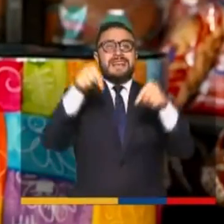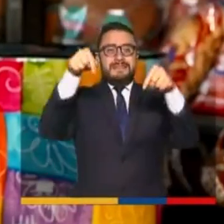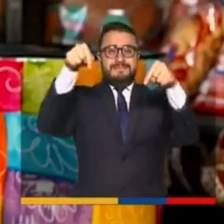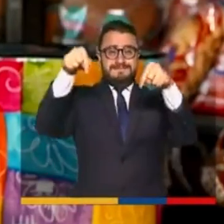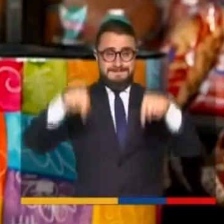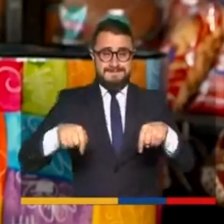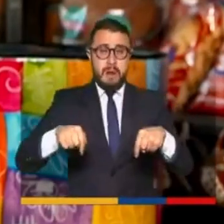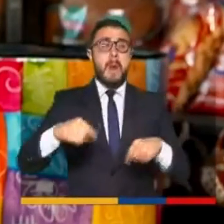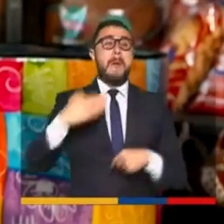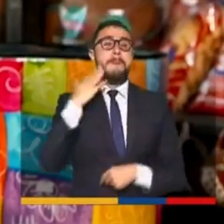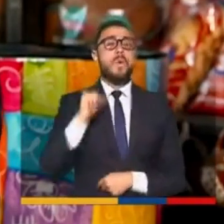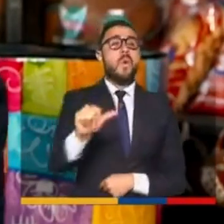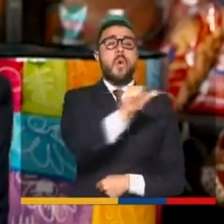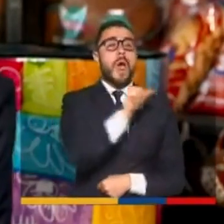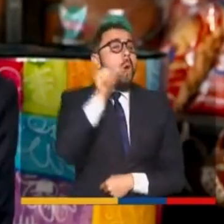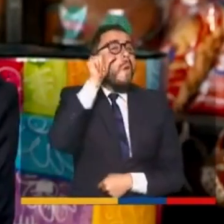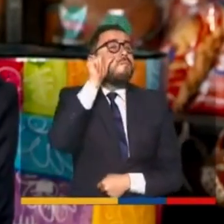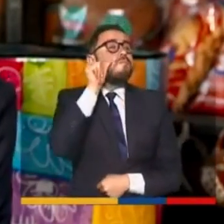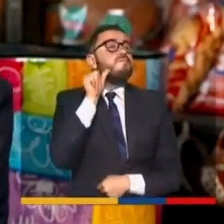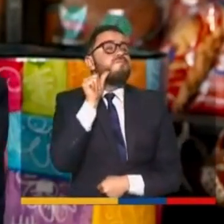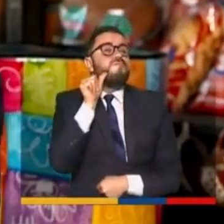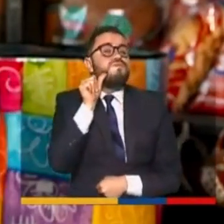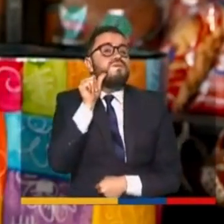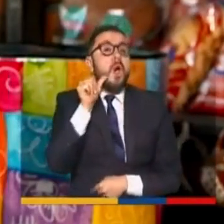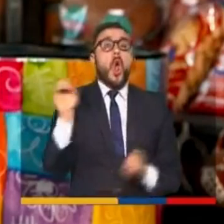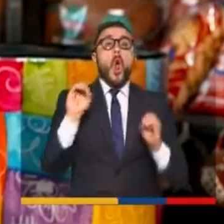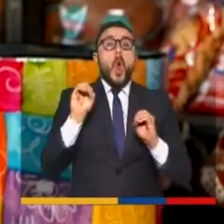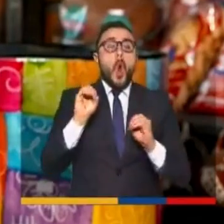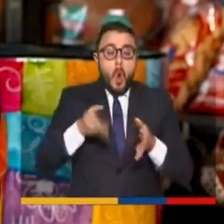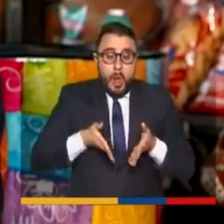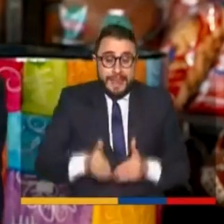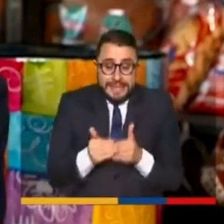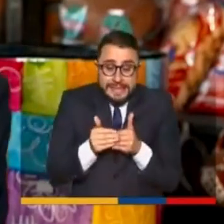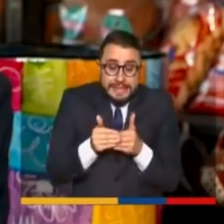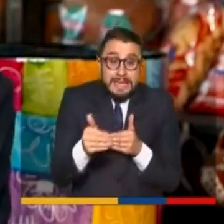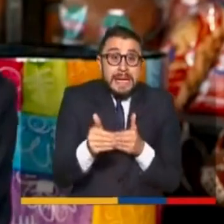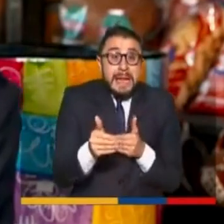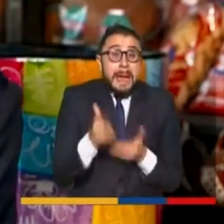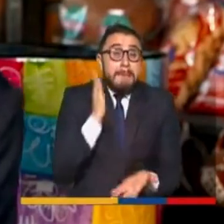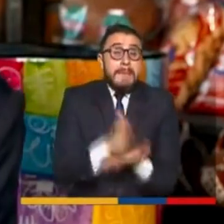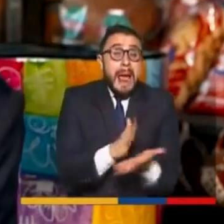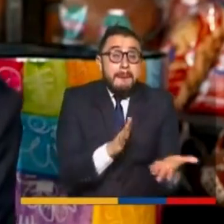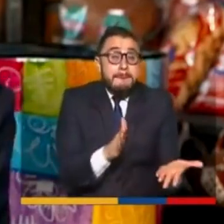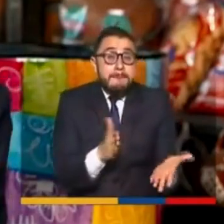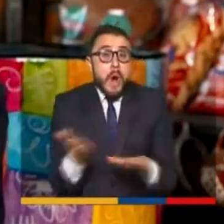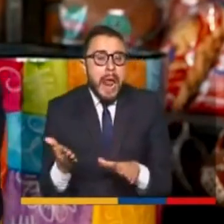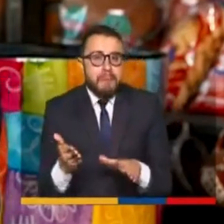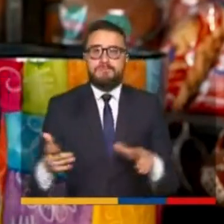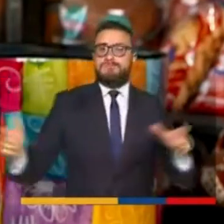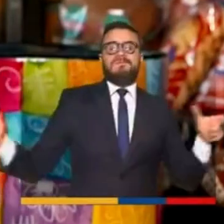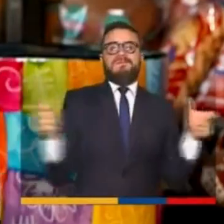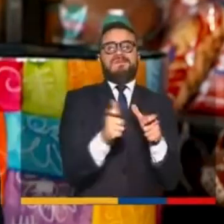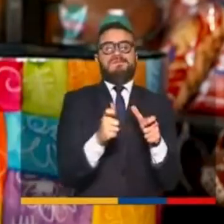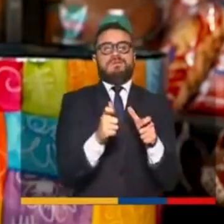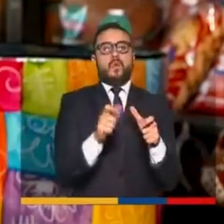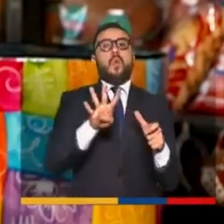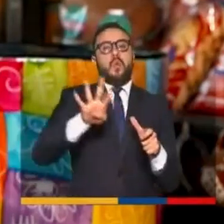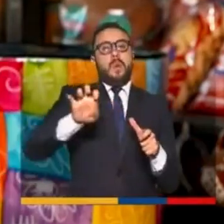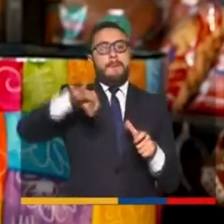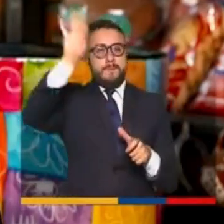49% en mortalidad materna. Este es un indicador de salud que mide la eficiencia de los sistemas de